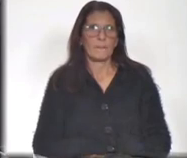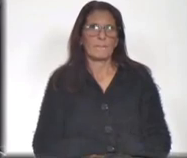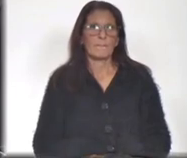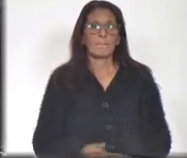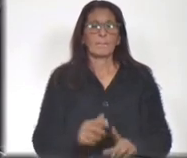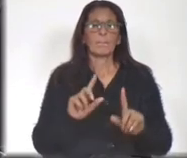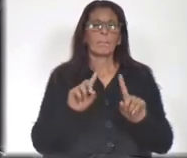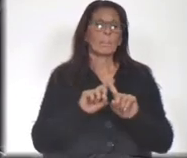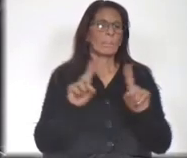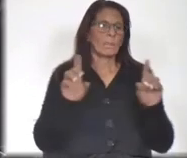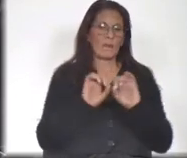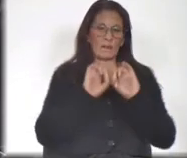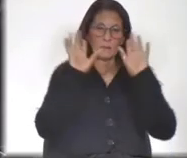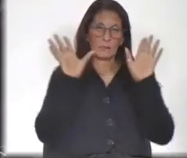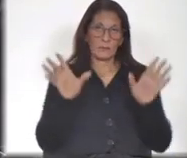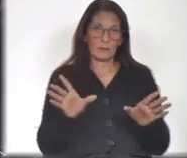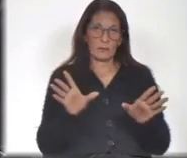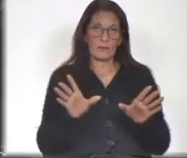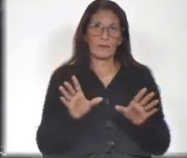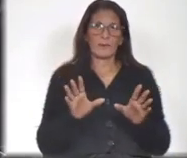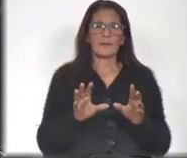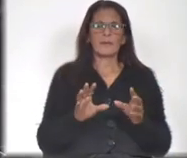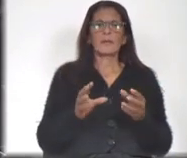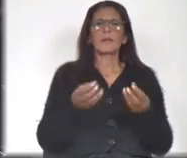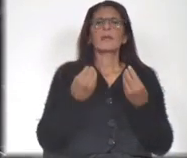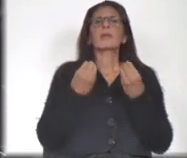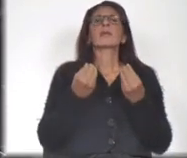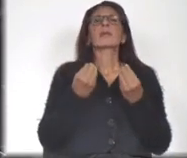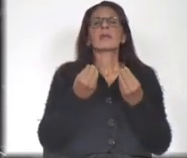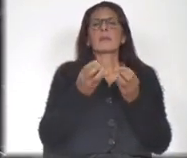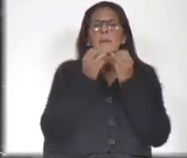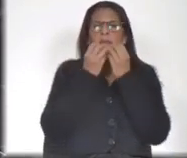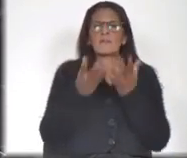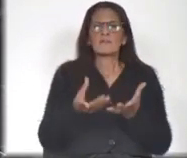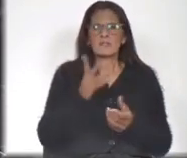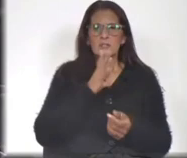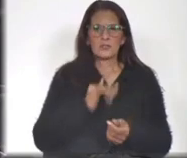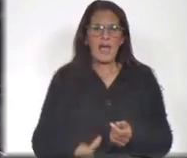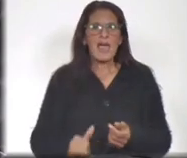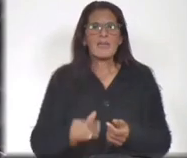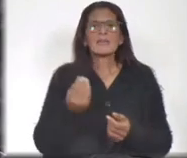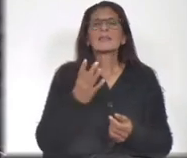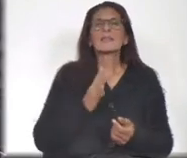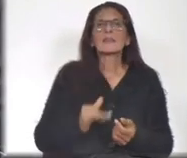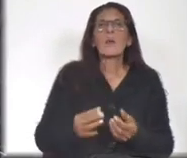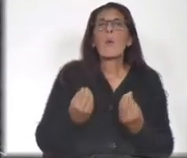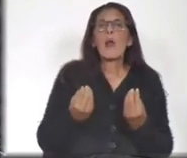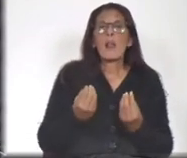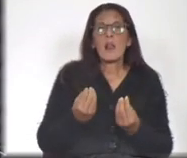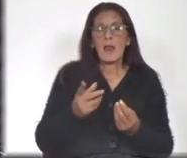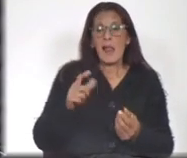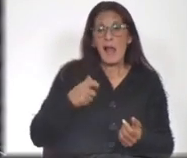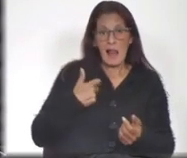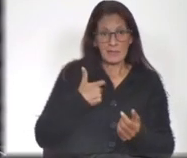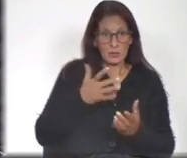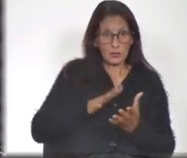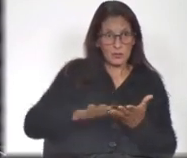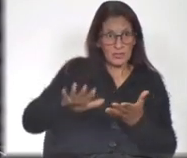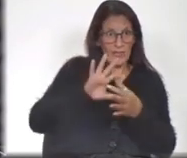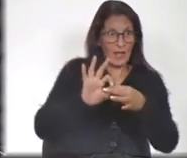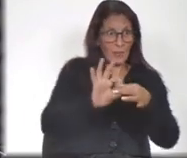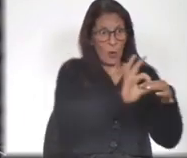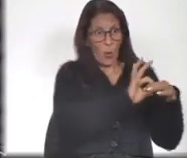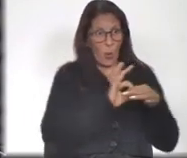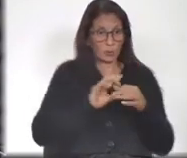No se aclaró qué contrapartida tuvo este beneficio. Es decir, la sociedad en su conjunto hace